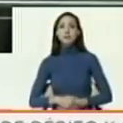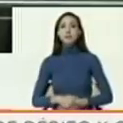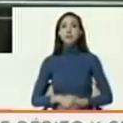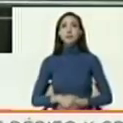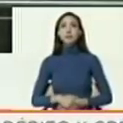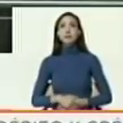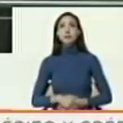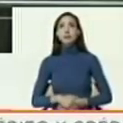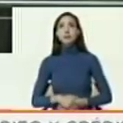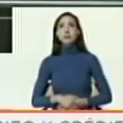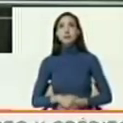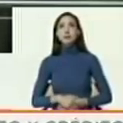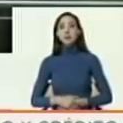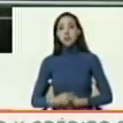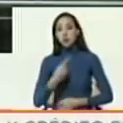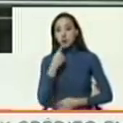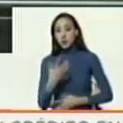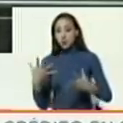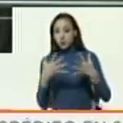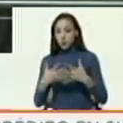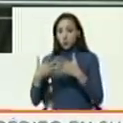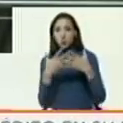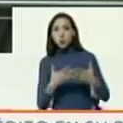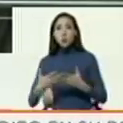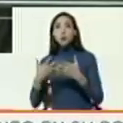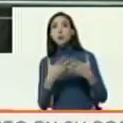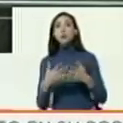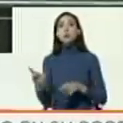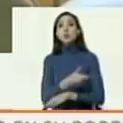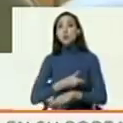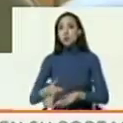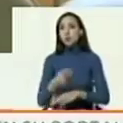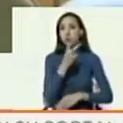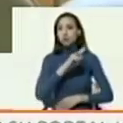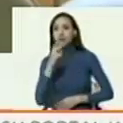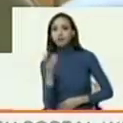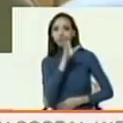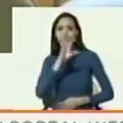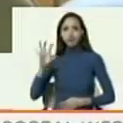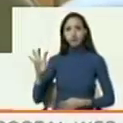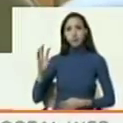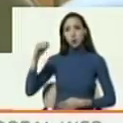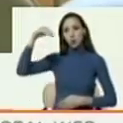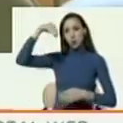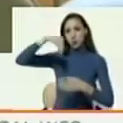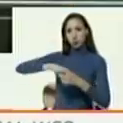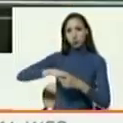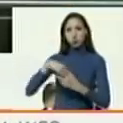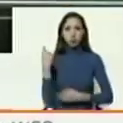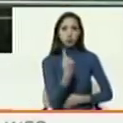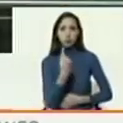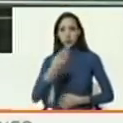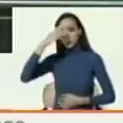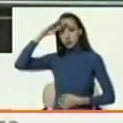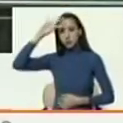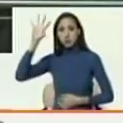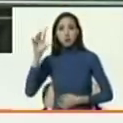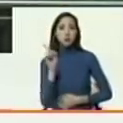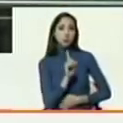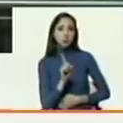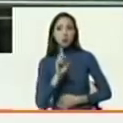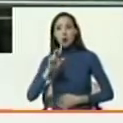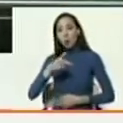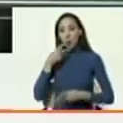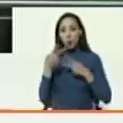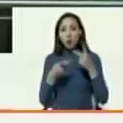como afirma el gobierno de Estados Unidos, de una cuestión bilateral o de un embargo solo contra Cuba. Es una política abarcadora que